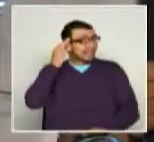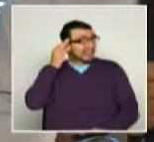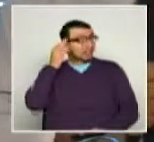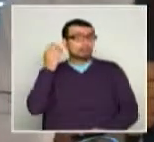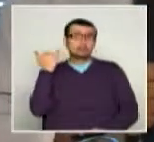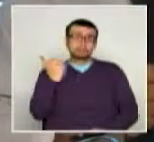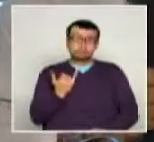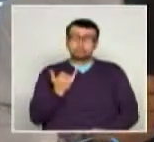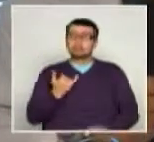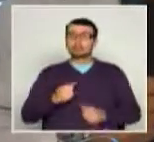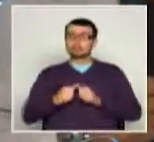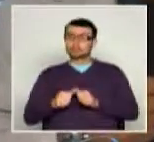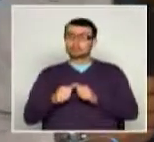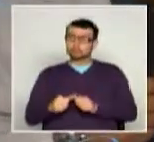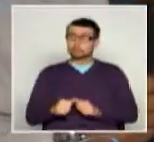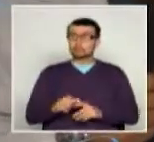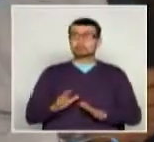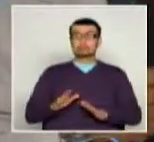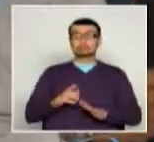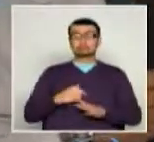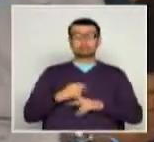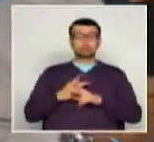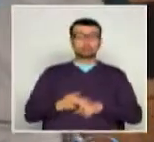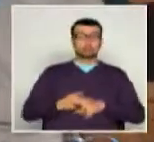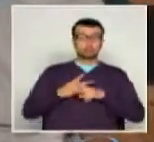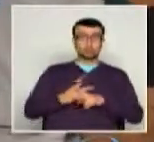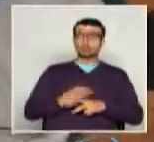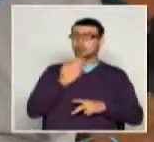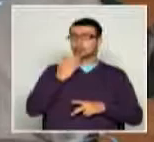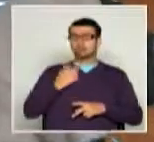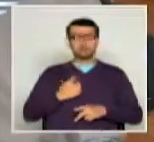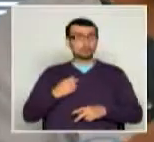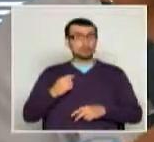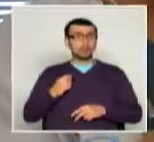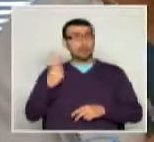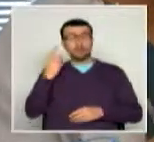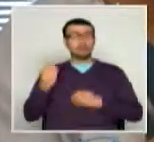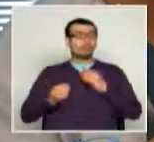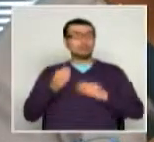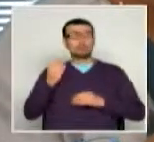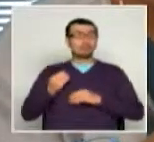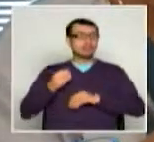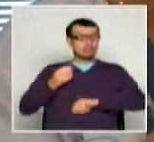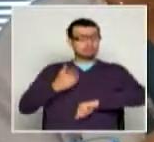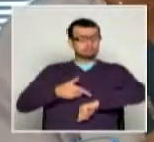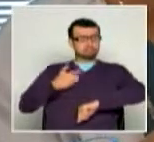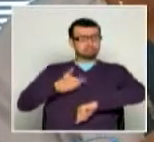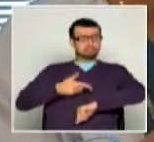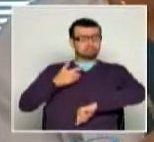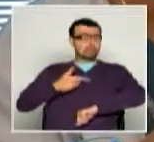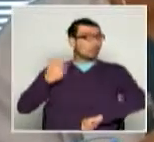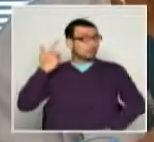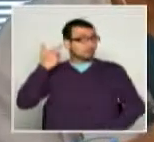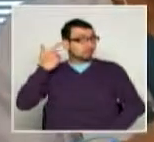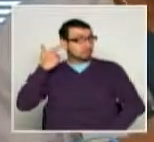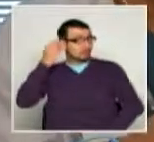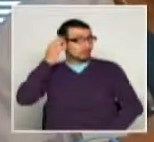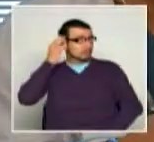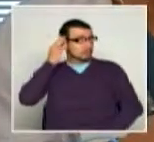ahí ando con mucha reserva. Yo aplico generalmente un láser donde ponemos una emisión en un